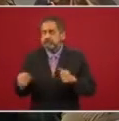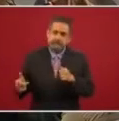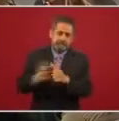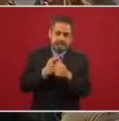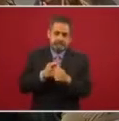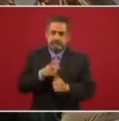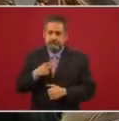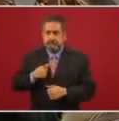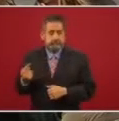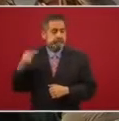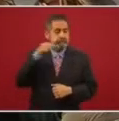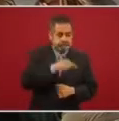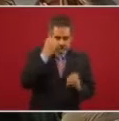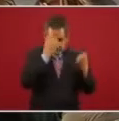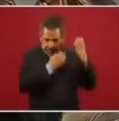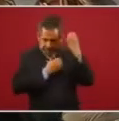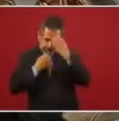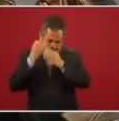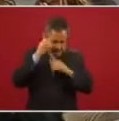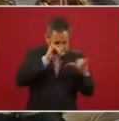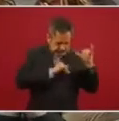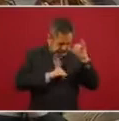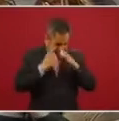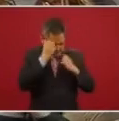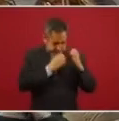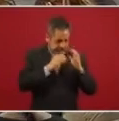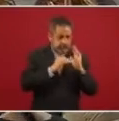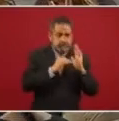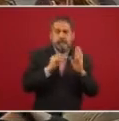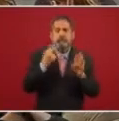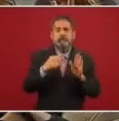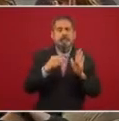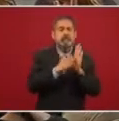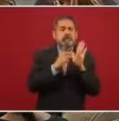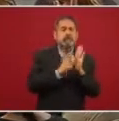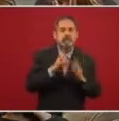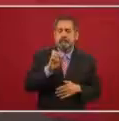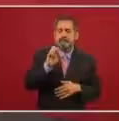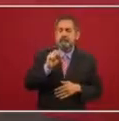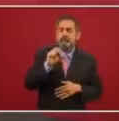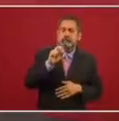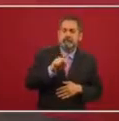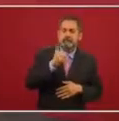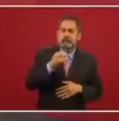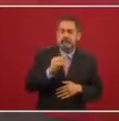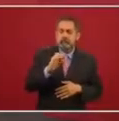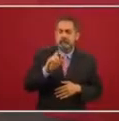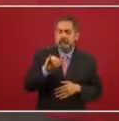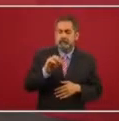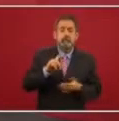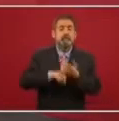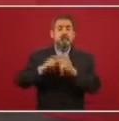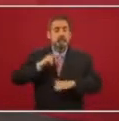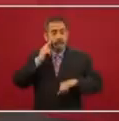ser sujeto de una evaluación científica el modelo se llama ensayo clínico controlado y esto está regulado por la